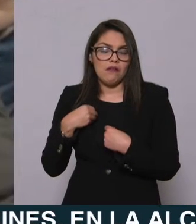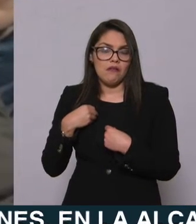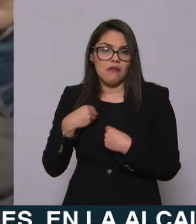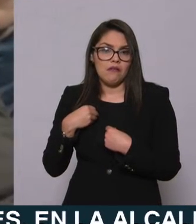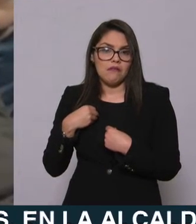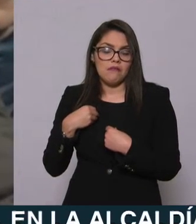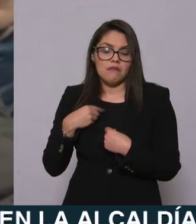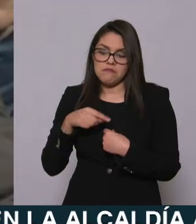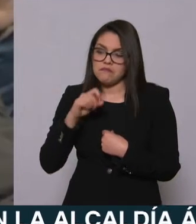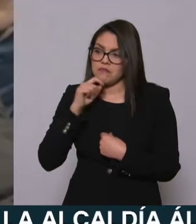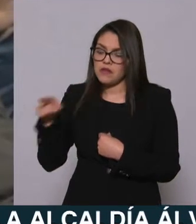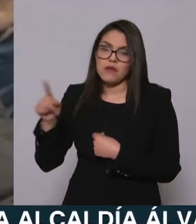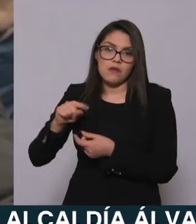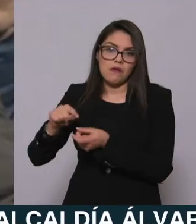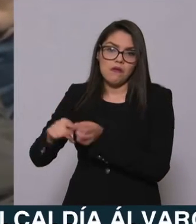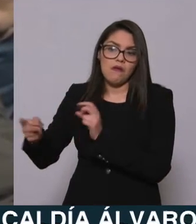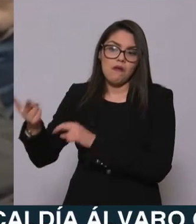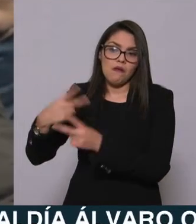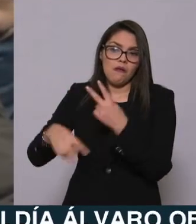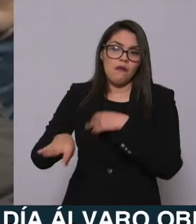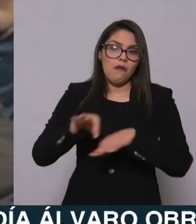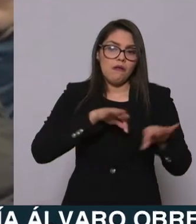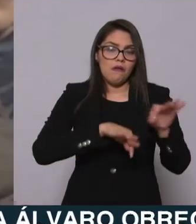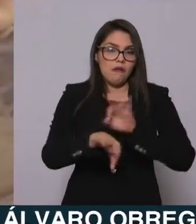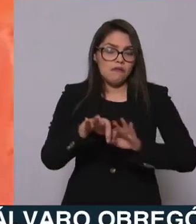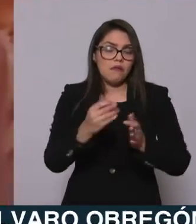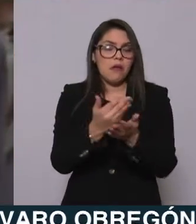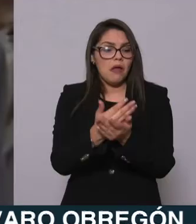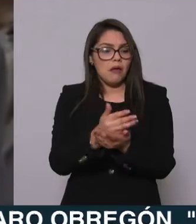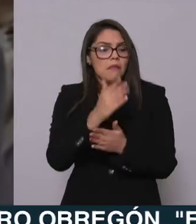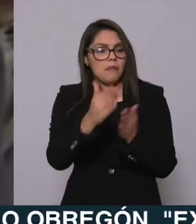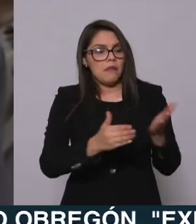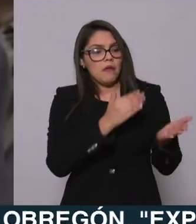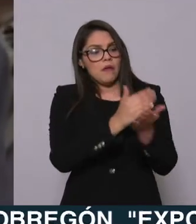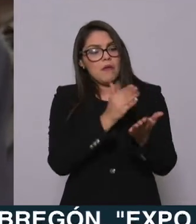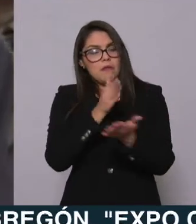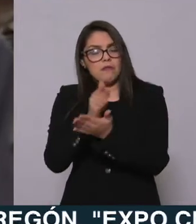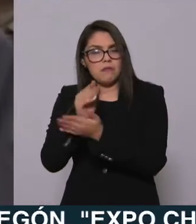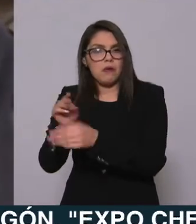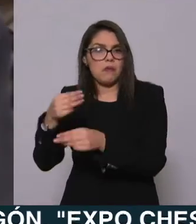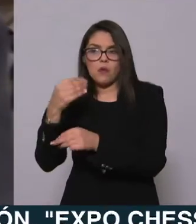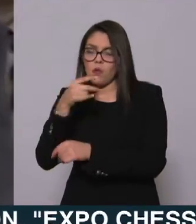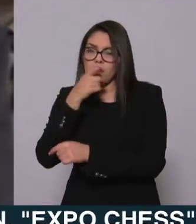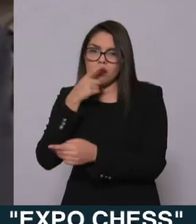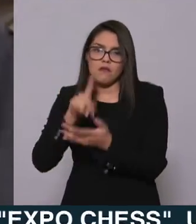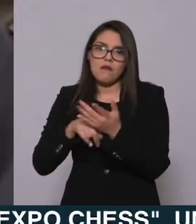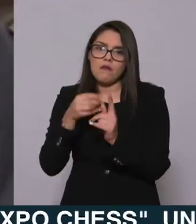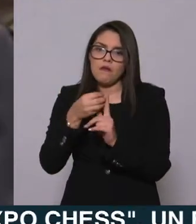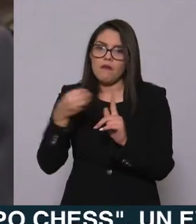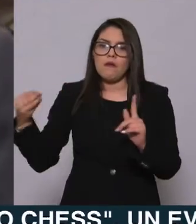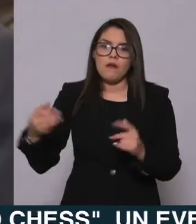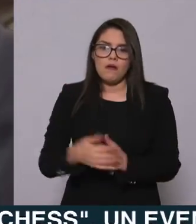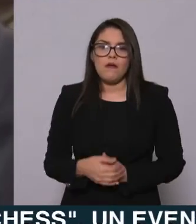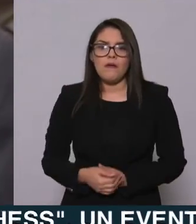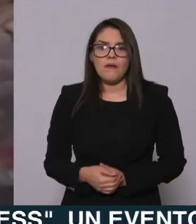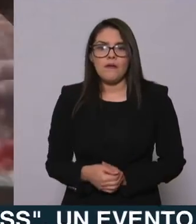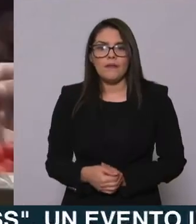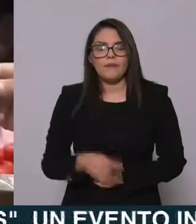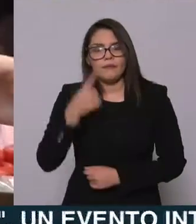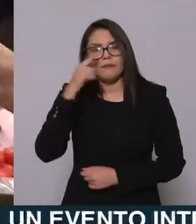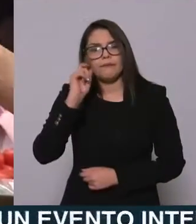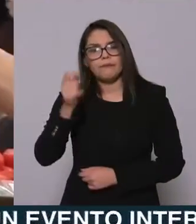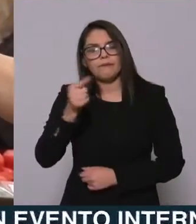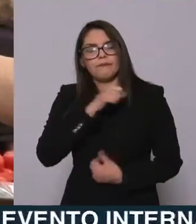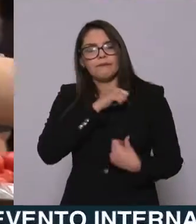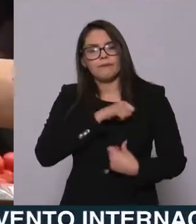trabajan y que acuden a estos centros de abasto de la ciudad. Jesús Carrasco Gómez, subsecretario de Gestión Integral de Riesgos y Protección Civil,